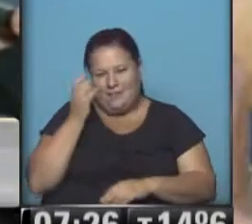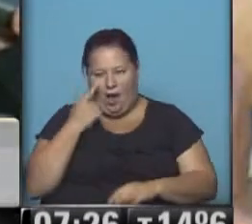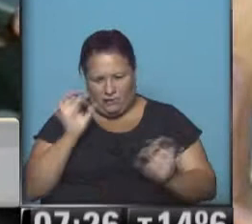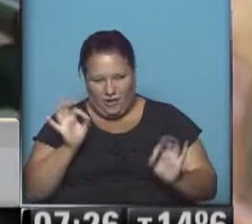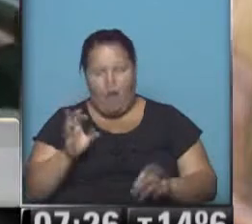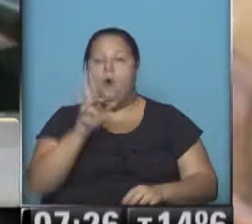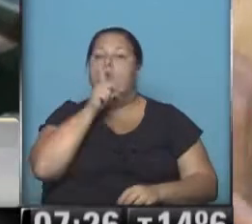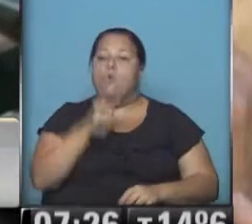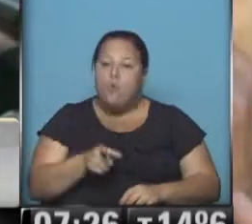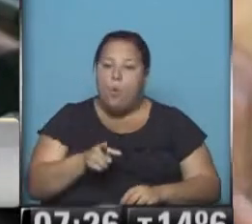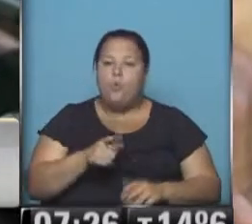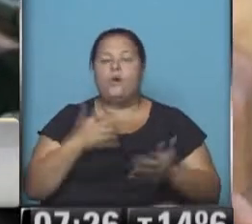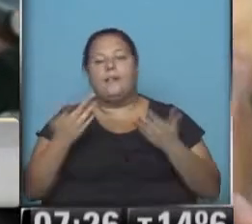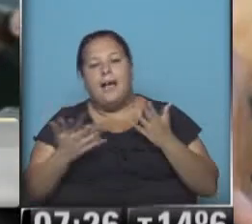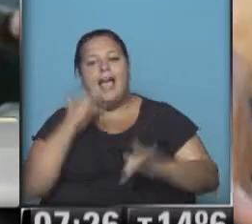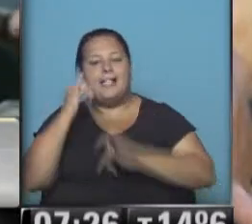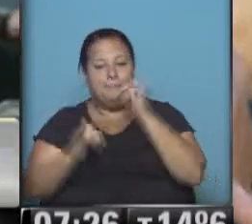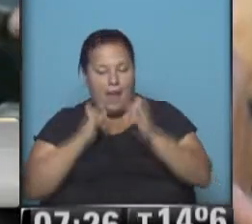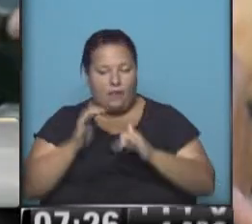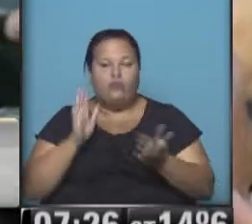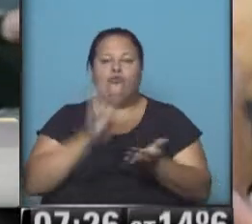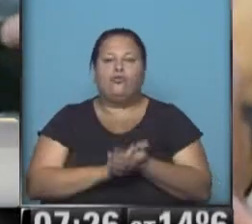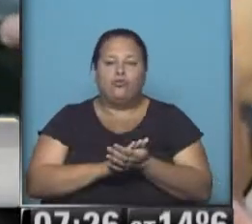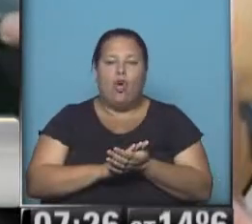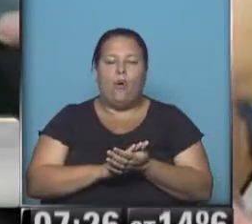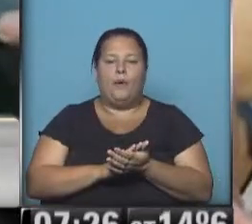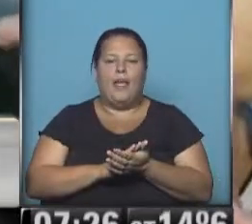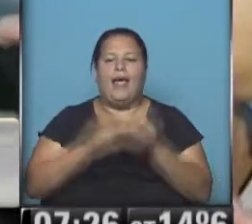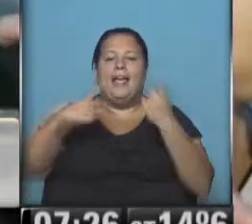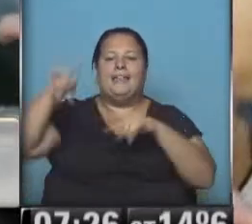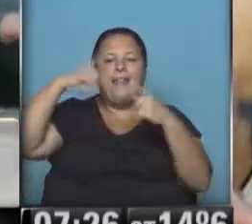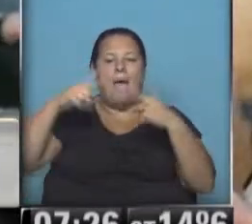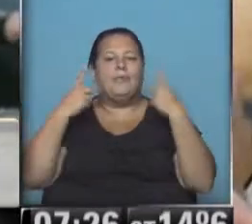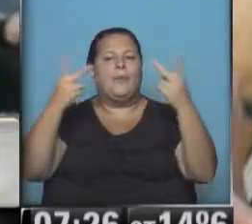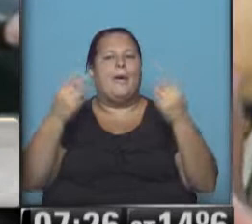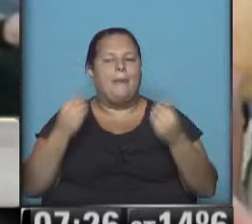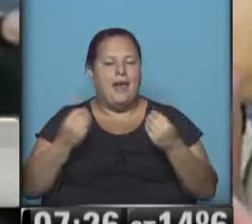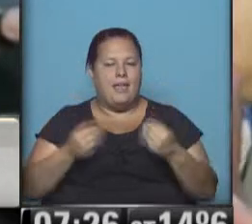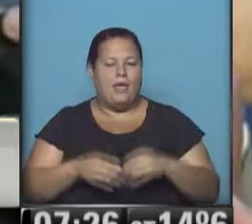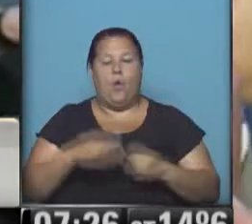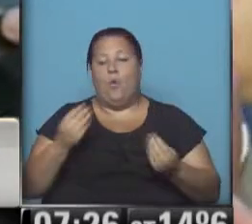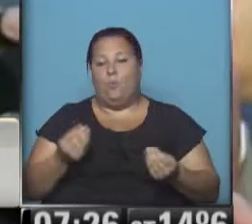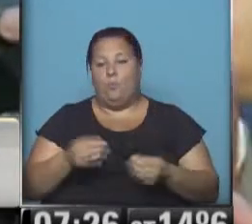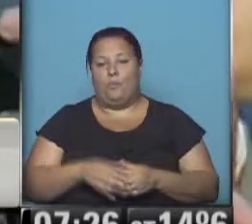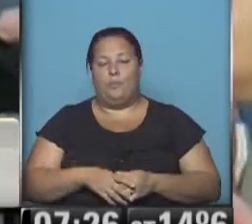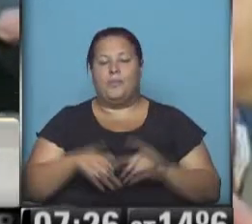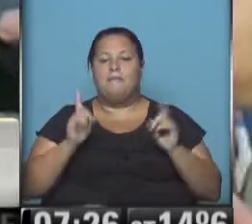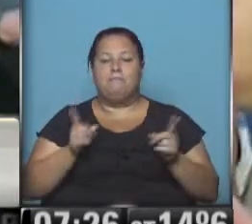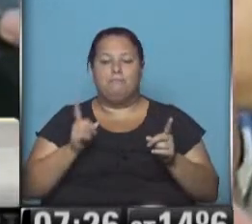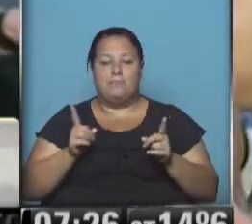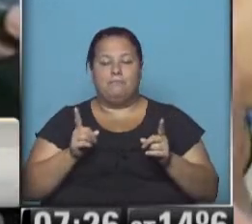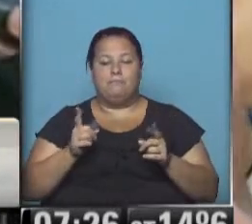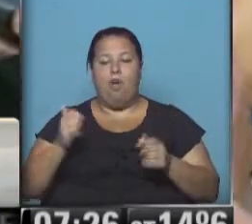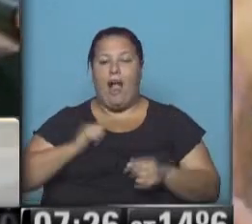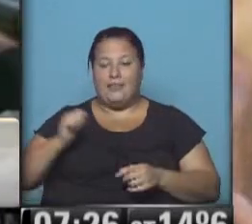Lo de Rusia hay un atisbo de explicación respecto de lo que es el trámite del viaje, porque ya